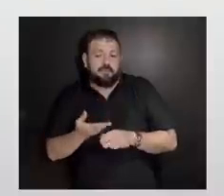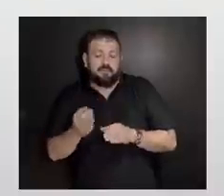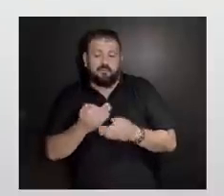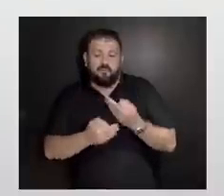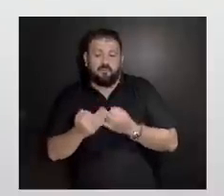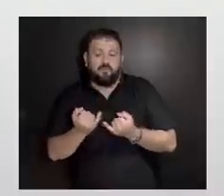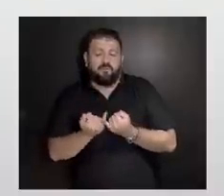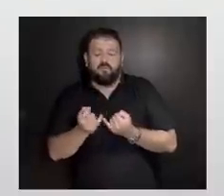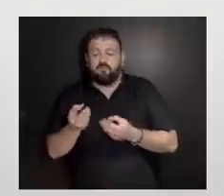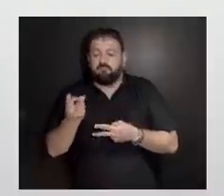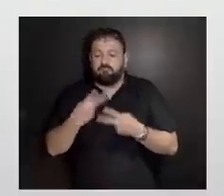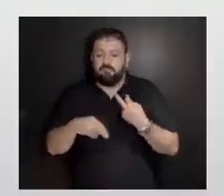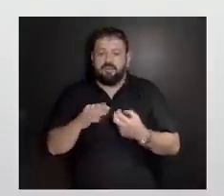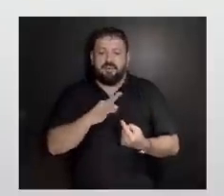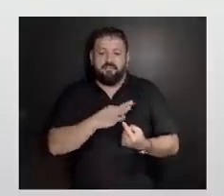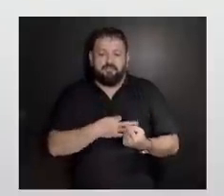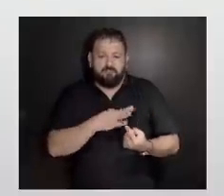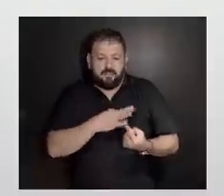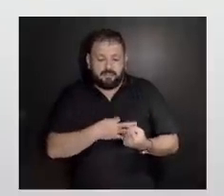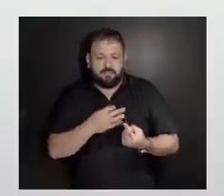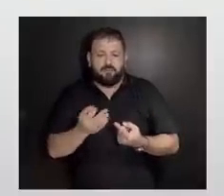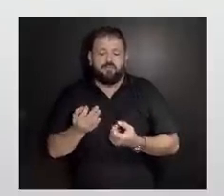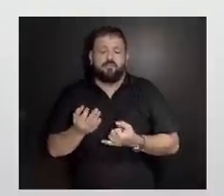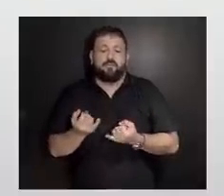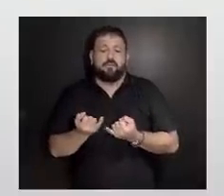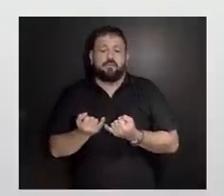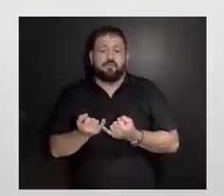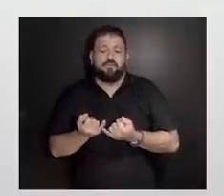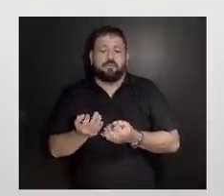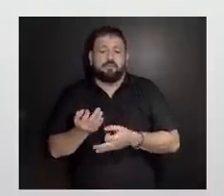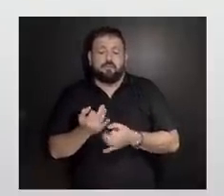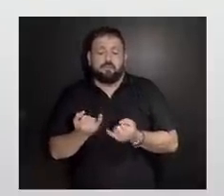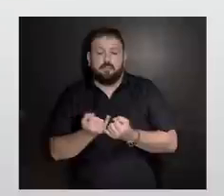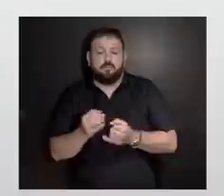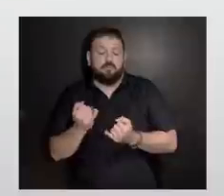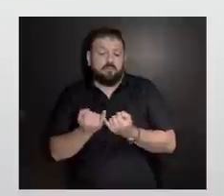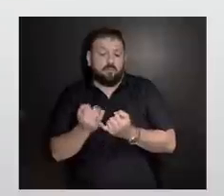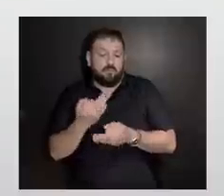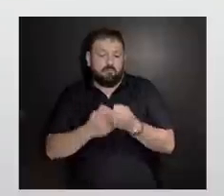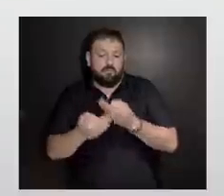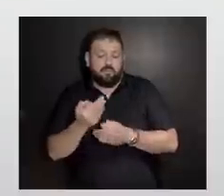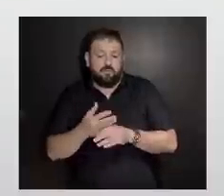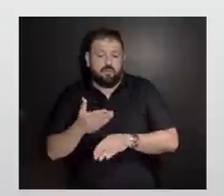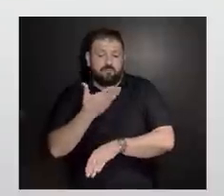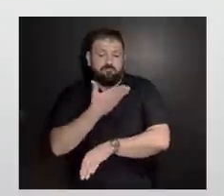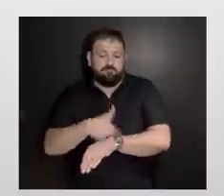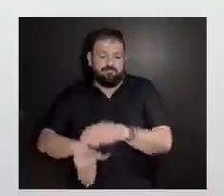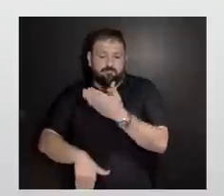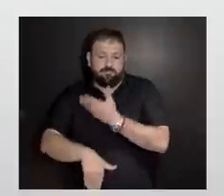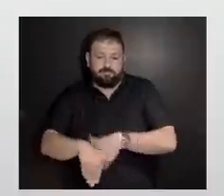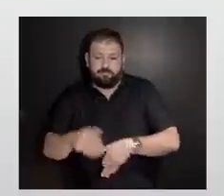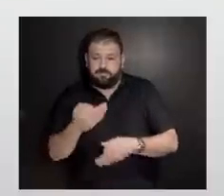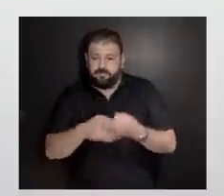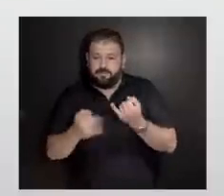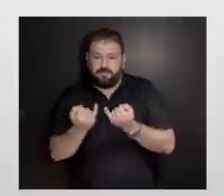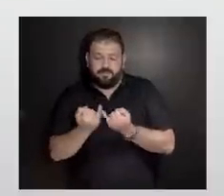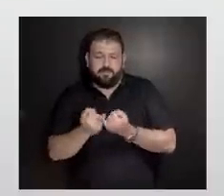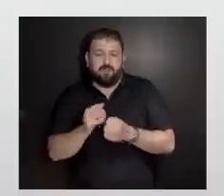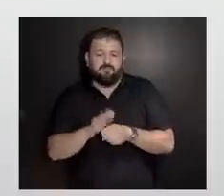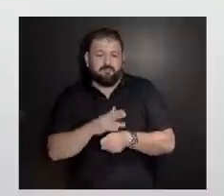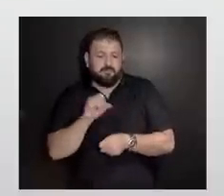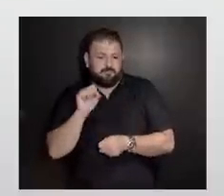presencia de infecciones o en casos también necesarios la amputación de extremidades por esta presencia de